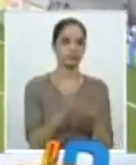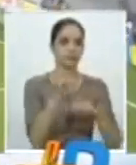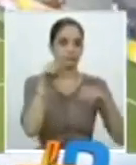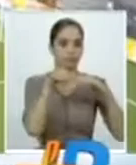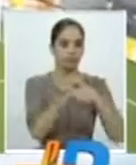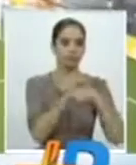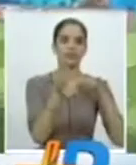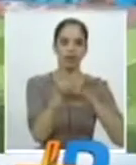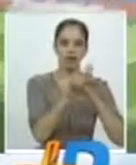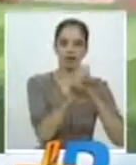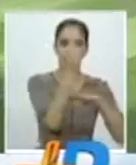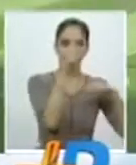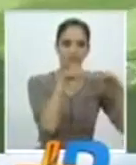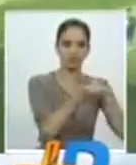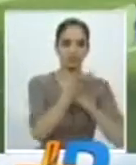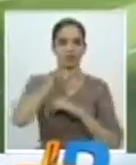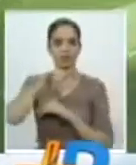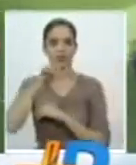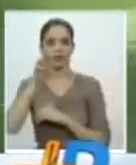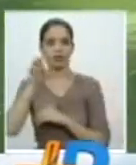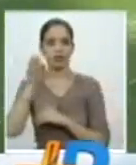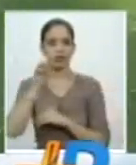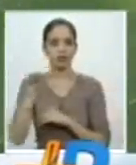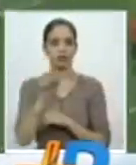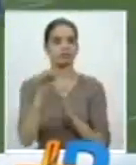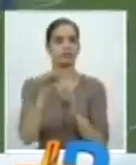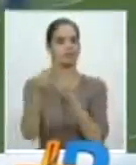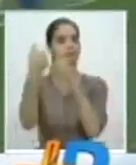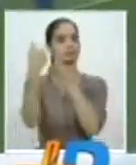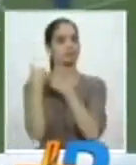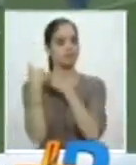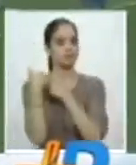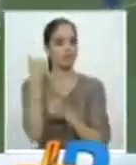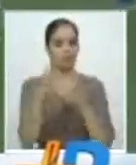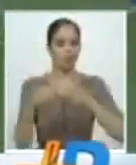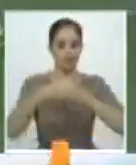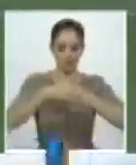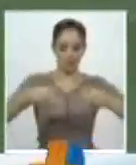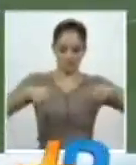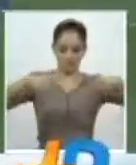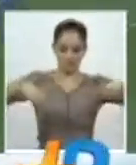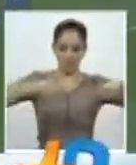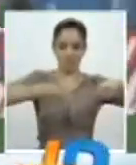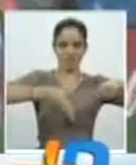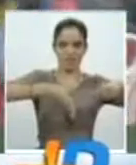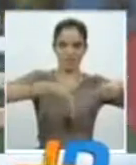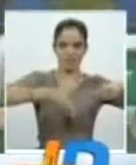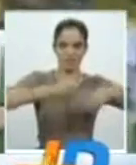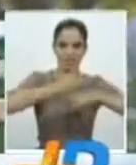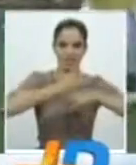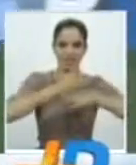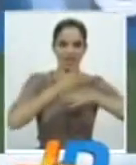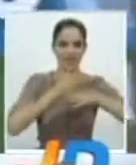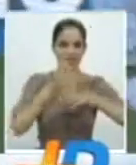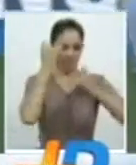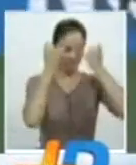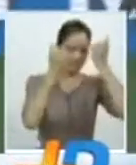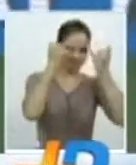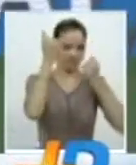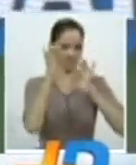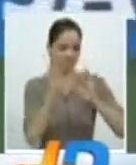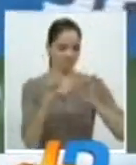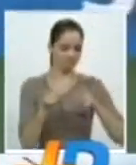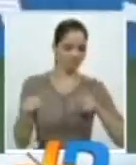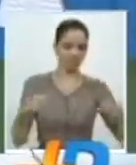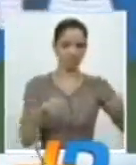el frente de ataque. James es en cambio jugador que responde al medio campo con imaginación, pases precisos y claro,